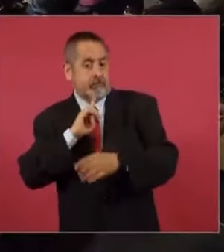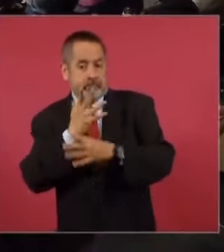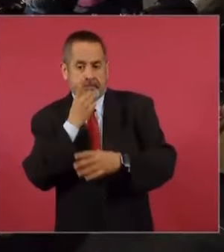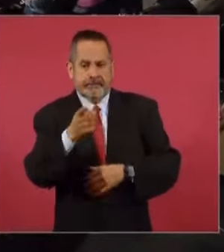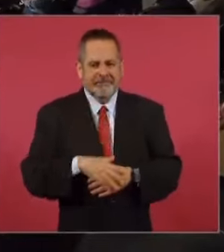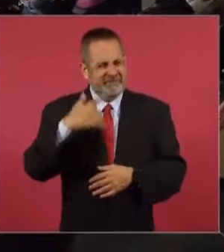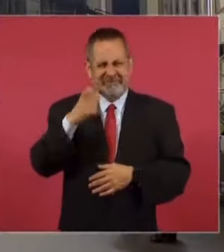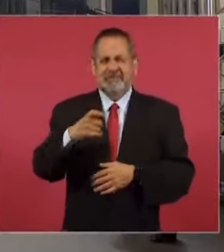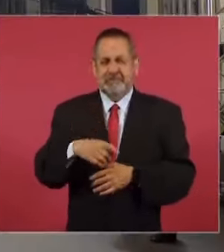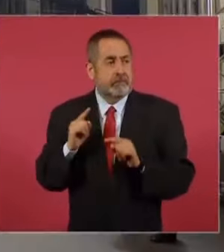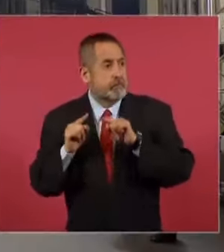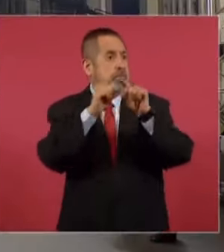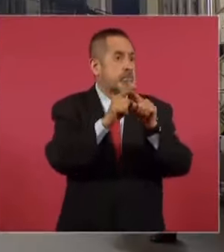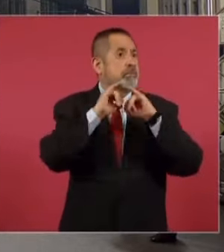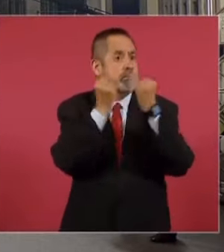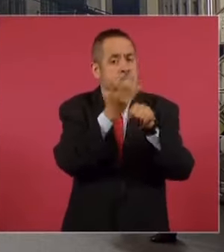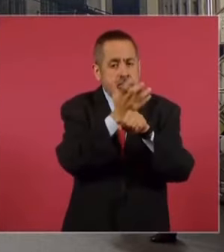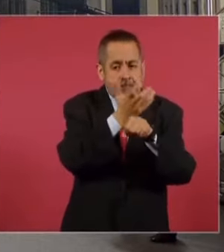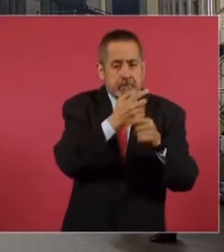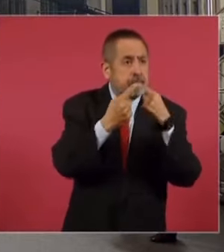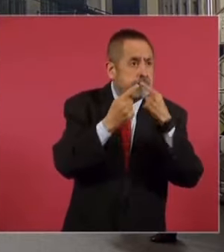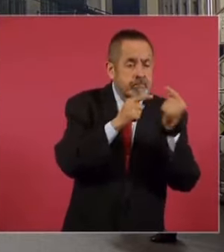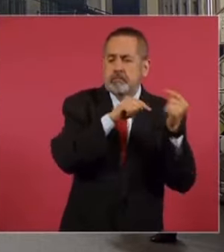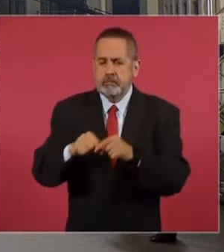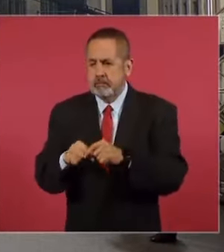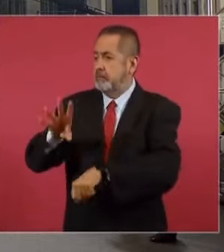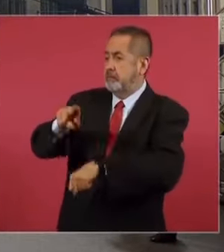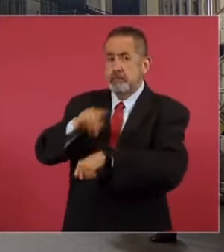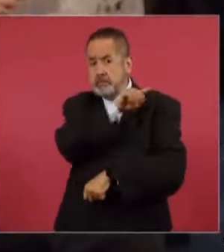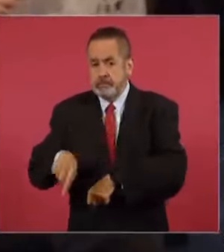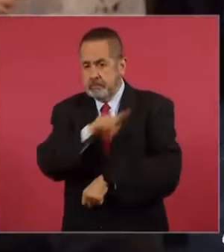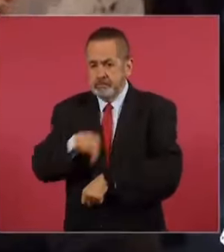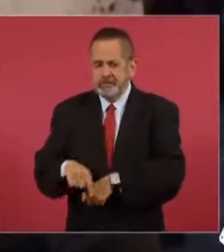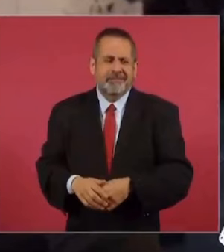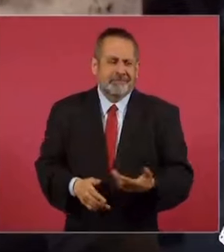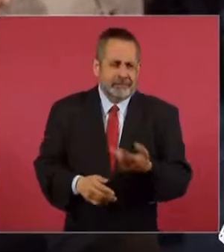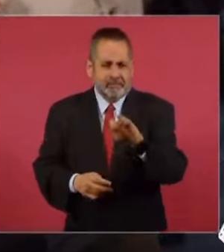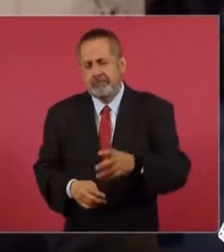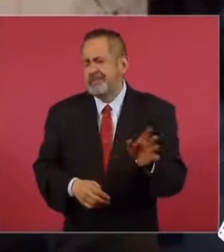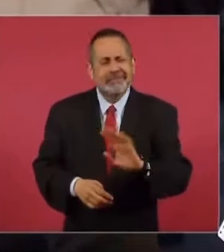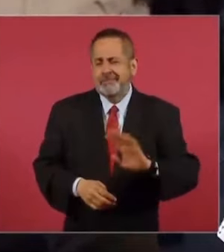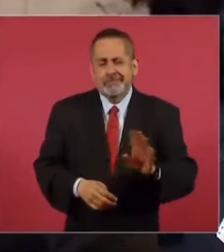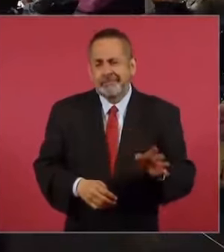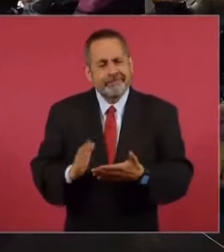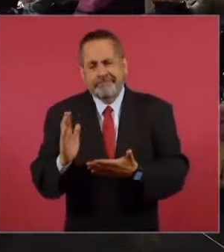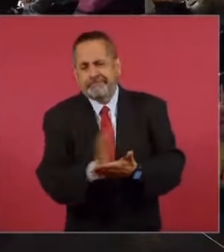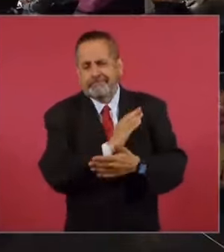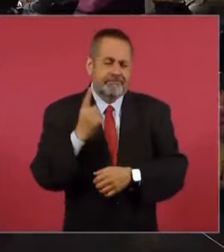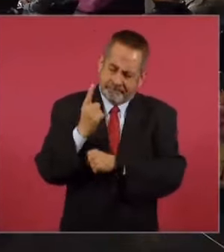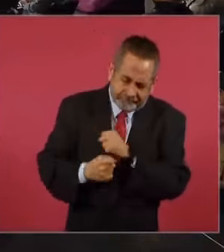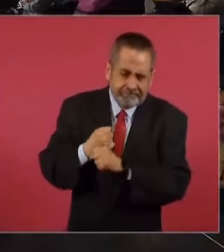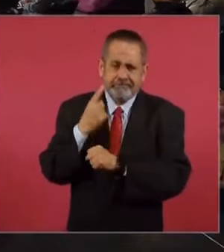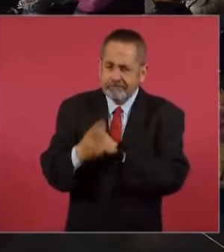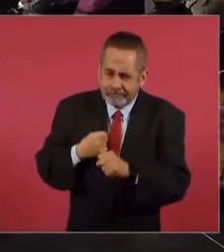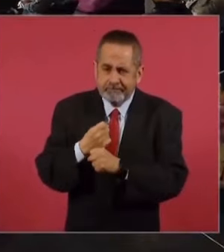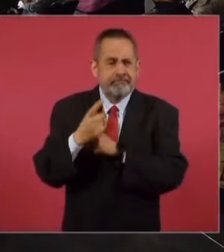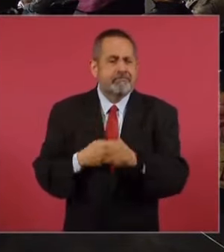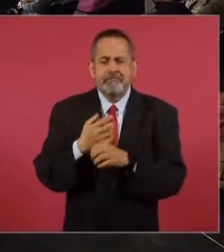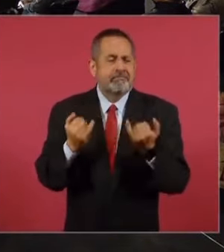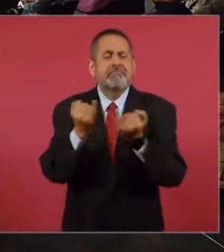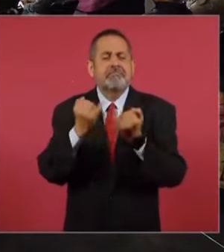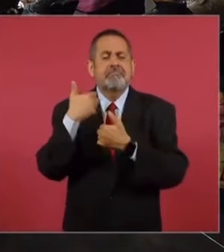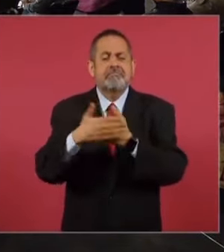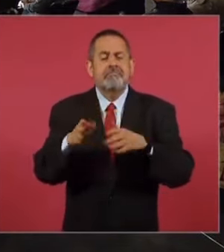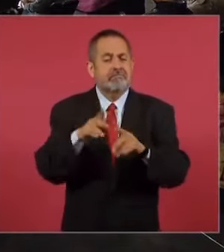luego de que regresó a Estados Unidos y para estas acciones de colaboración, justamente, si tiene que ver algo con esta reunión bilateral. No, es un asunto que se viene haciendo año con año. Es como ahora que va a venir la